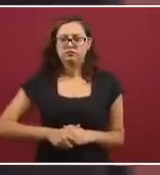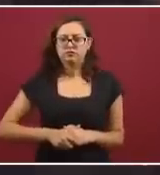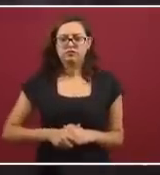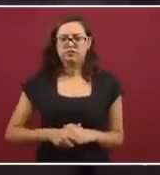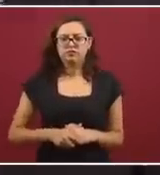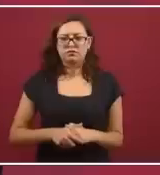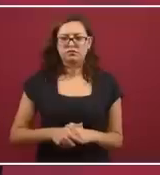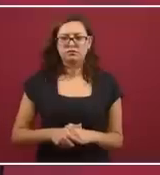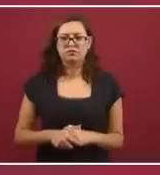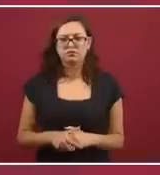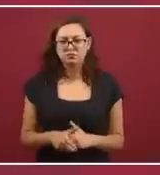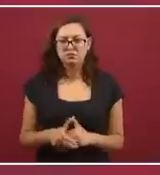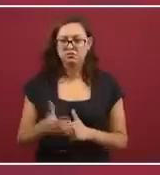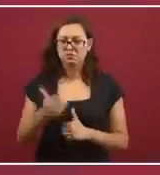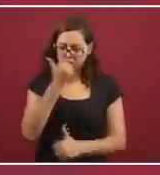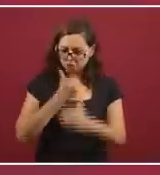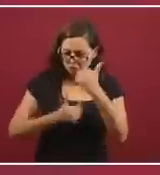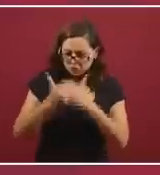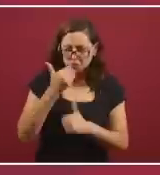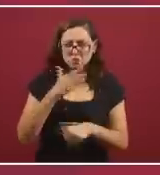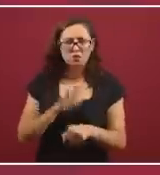buena nutrición